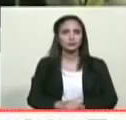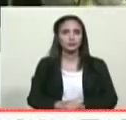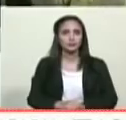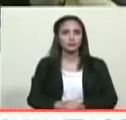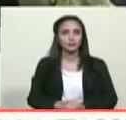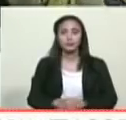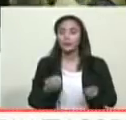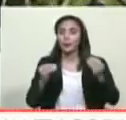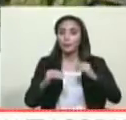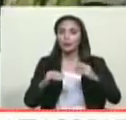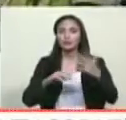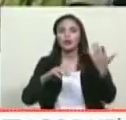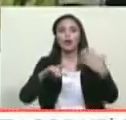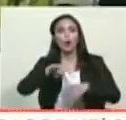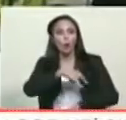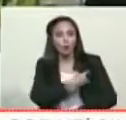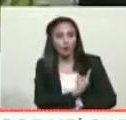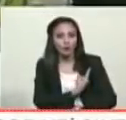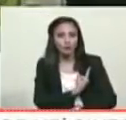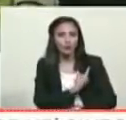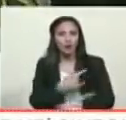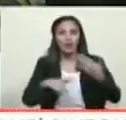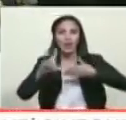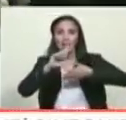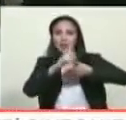Universidad Latinoamericana y del Caribe,